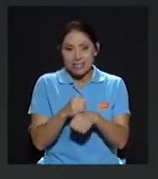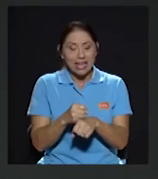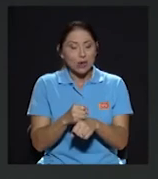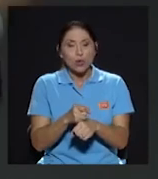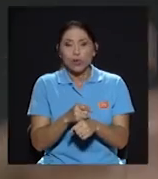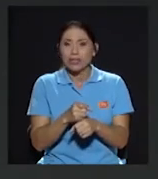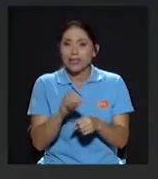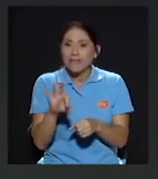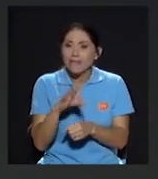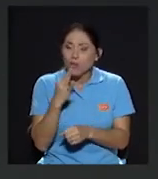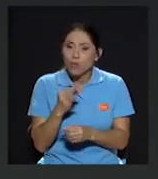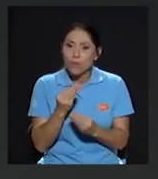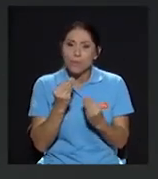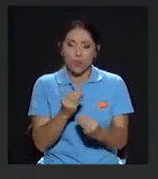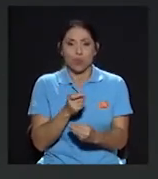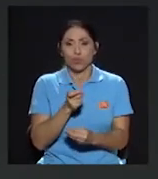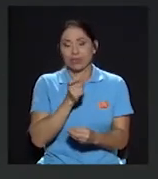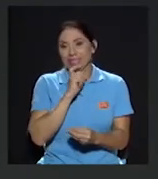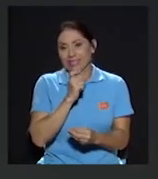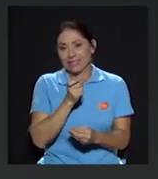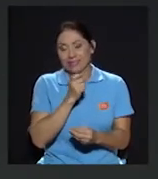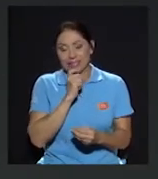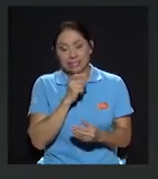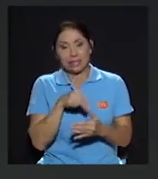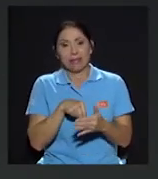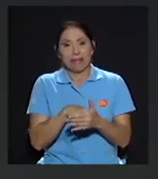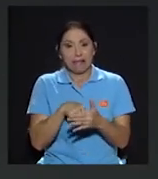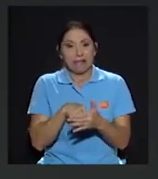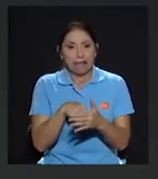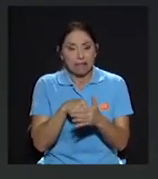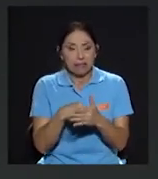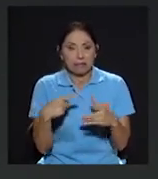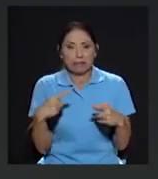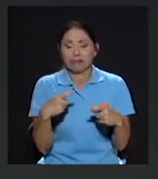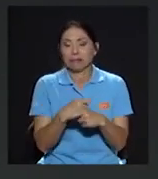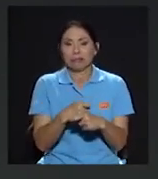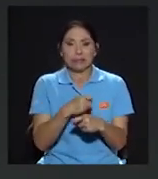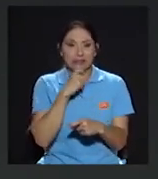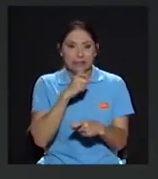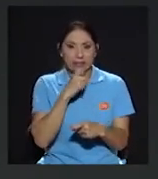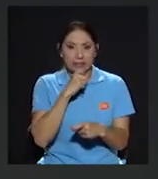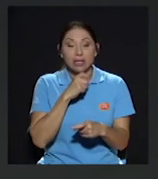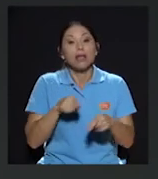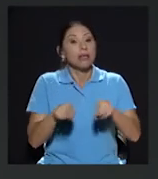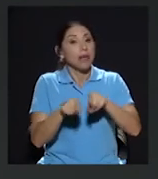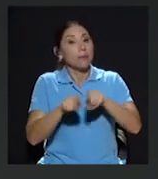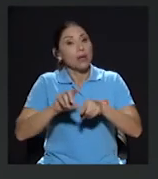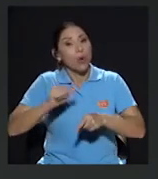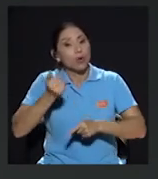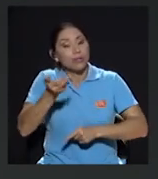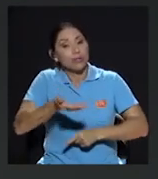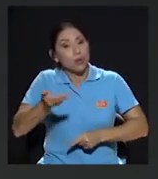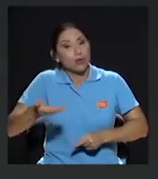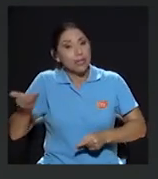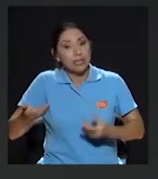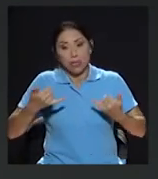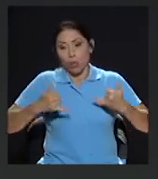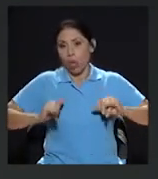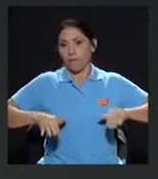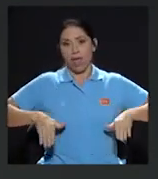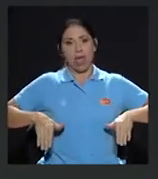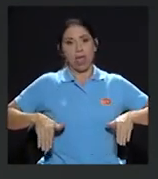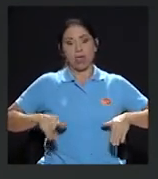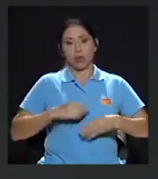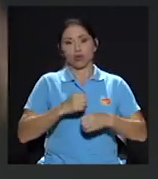y cosas que es sencillamente todavía no se hacen no porque ustedes no entendían el tema no